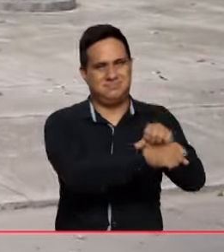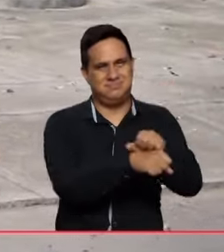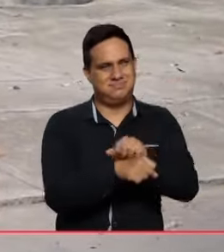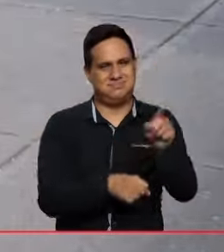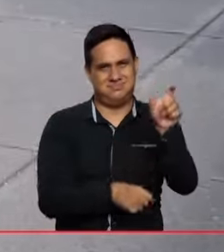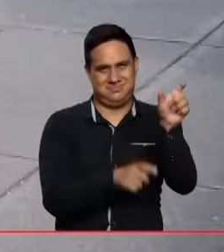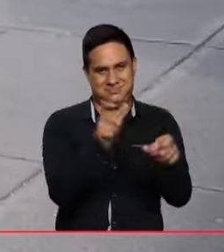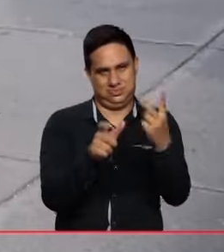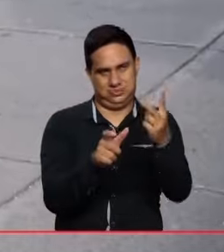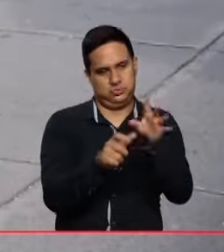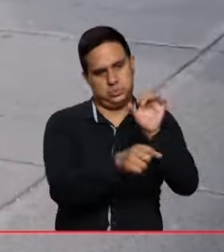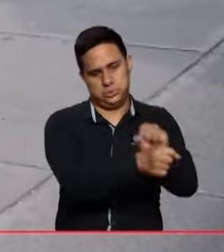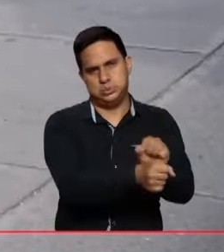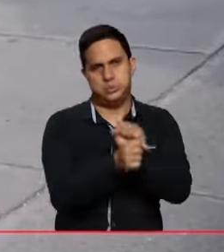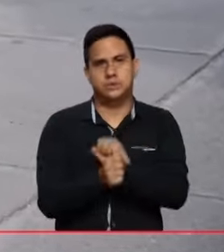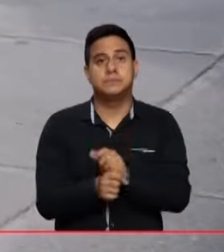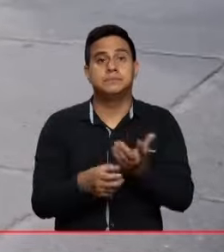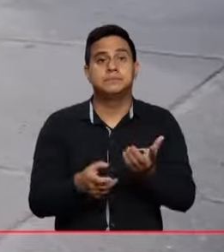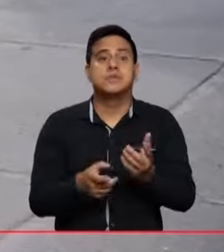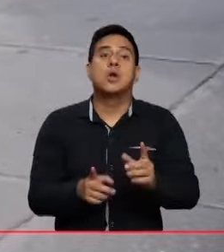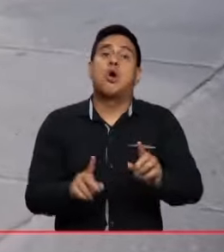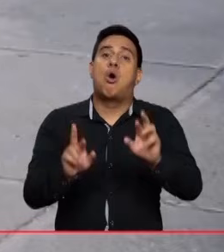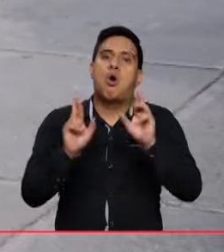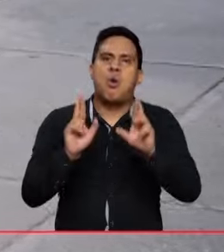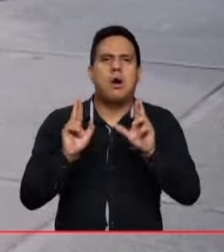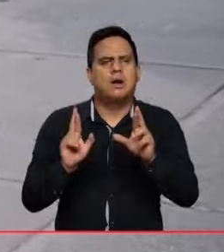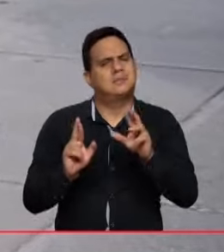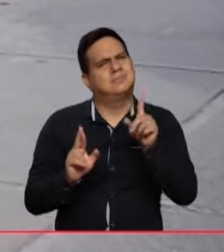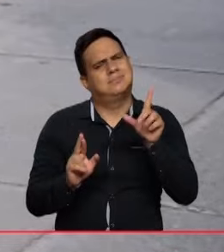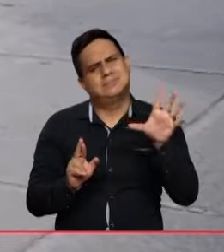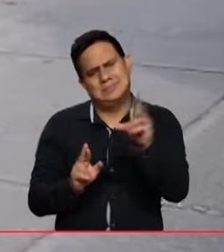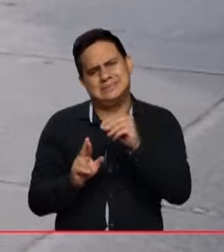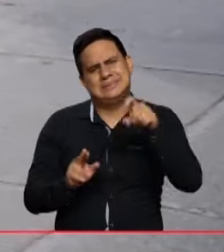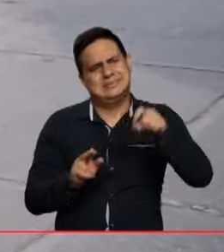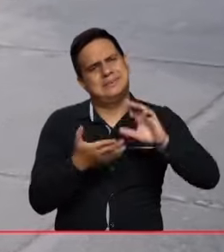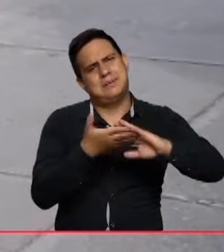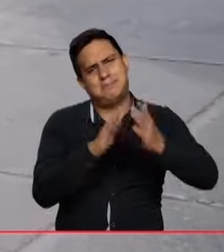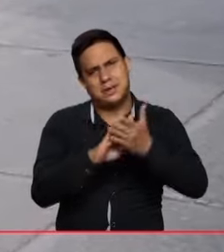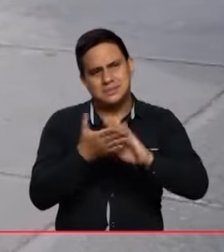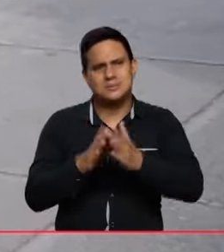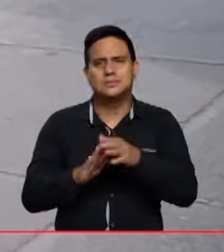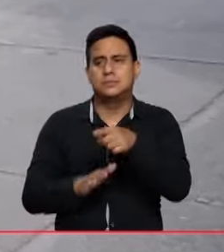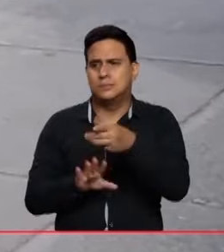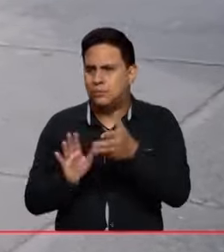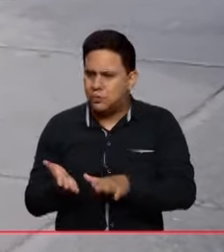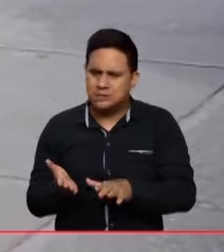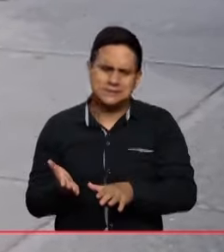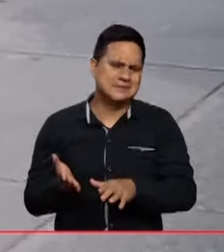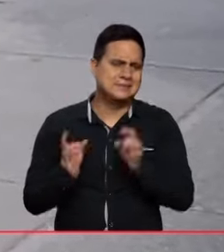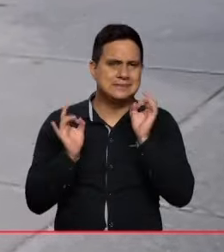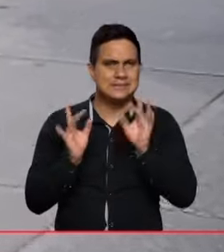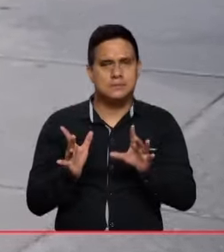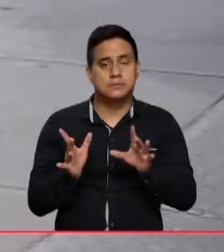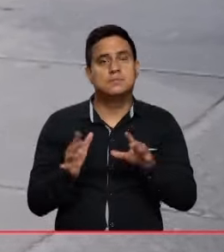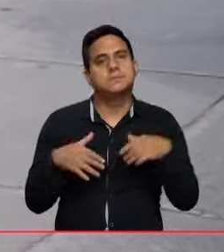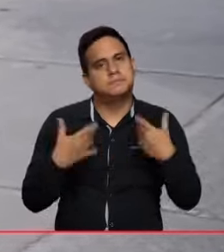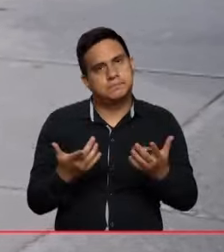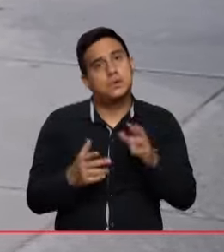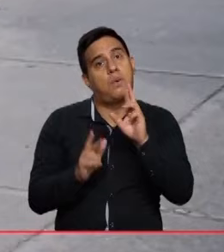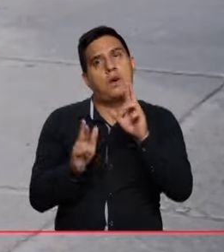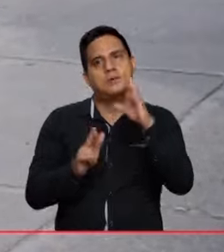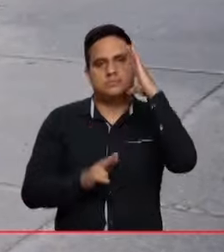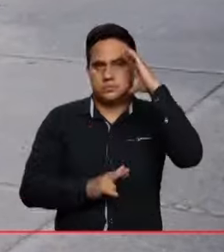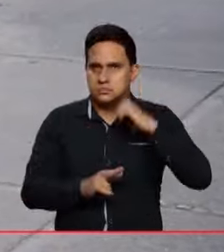en el sector esperan que la muerte del pequeño motive la paz entre los grupos delincuenciales que allí operan y que las autoridades